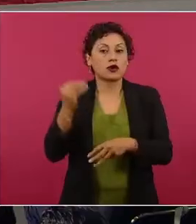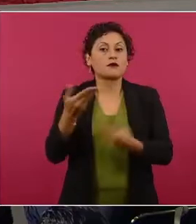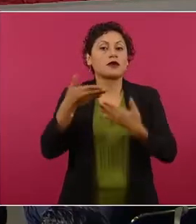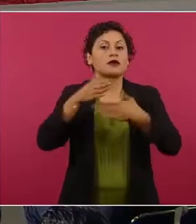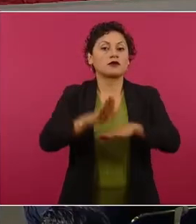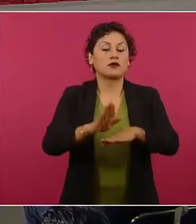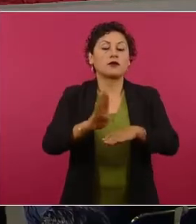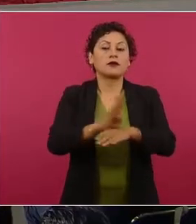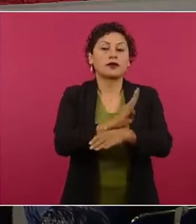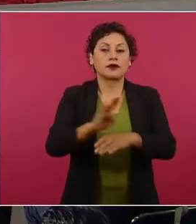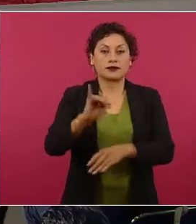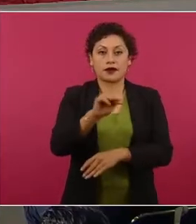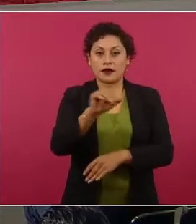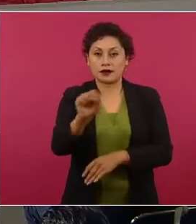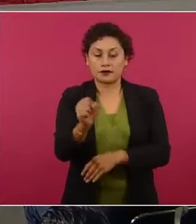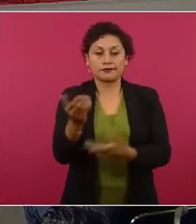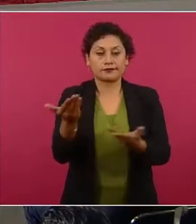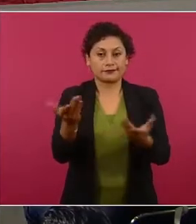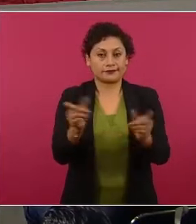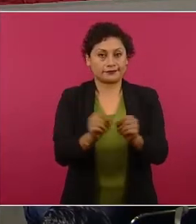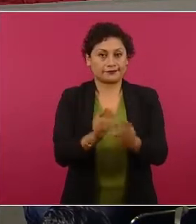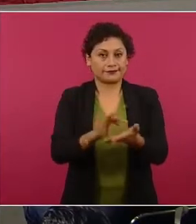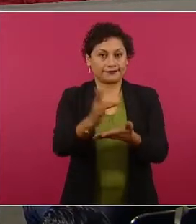Muchas gracias.